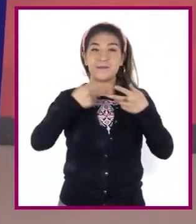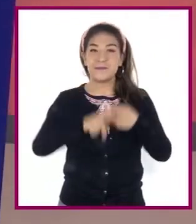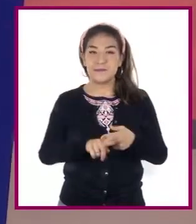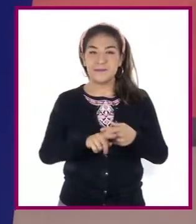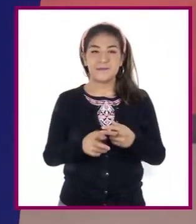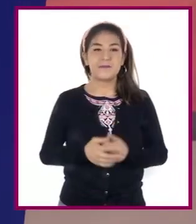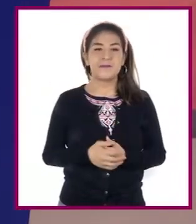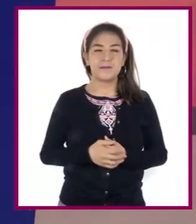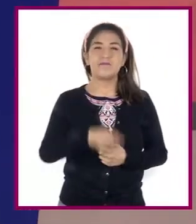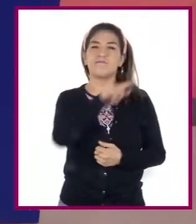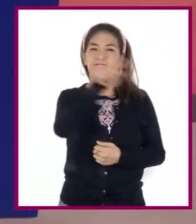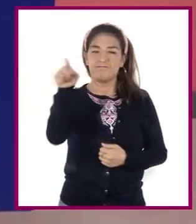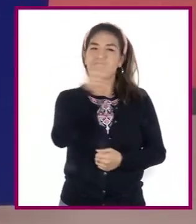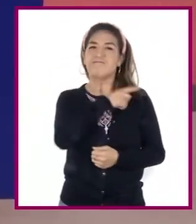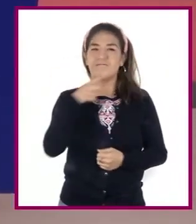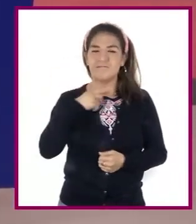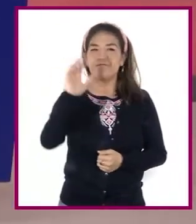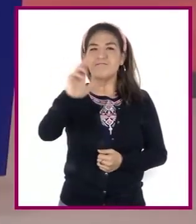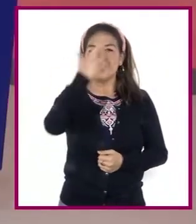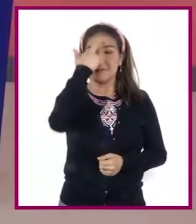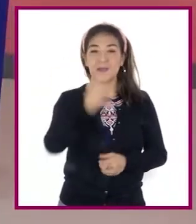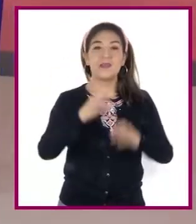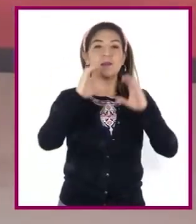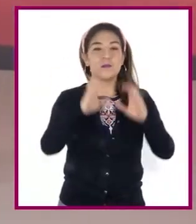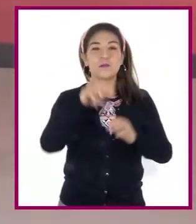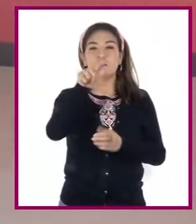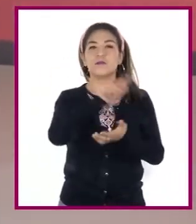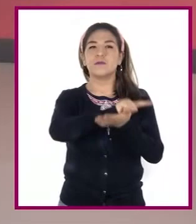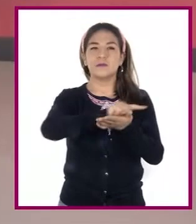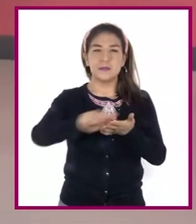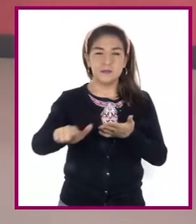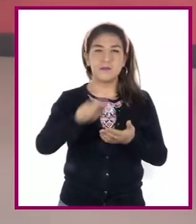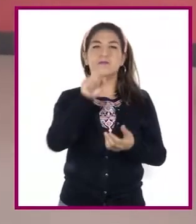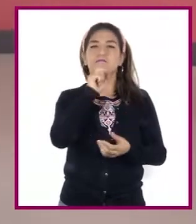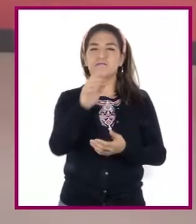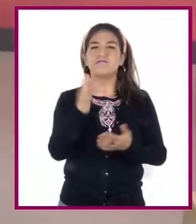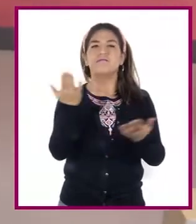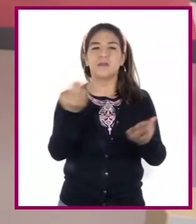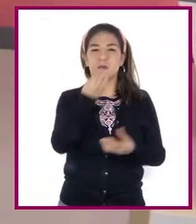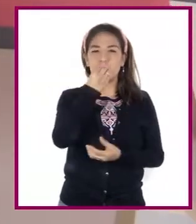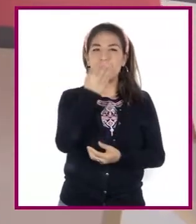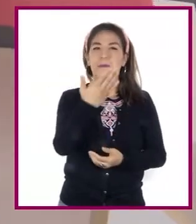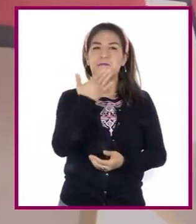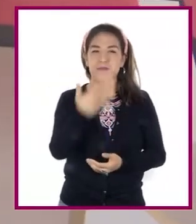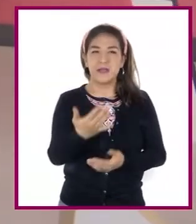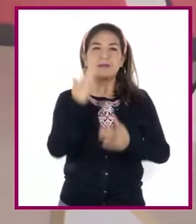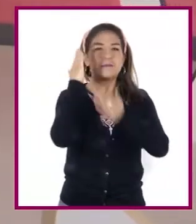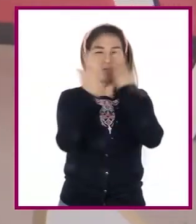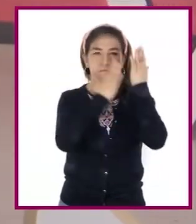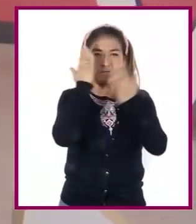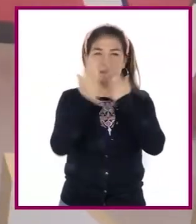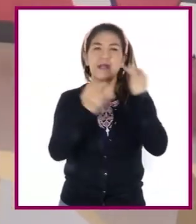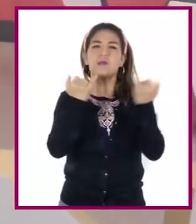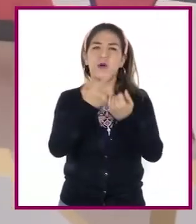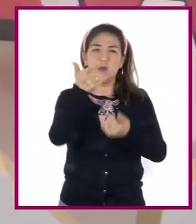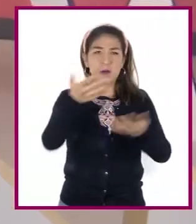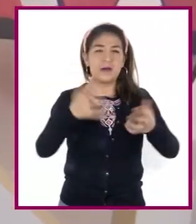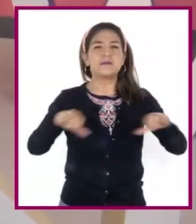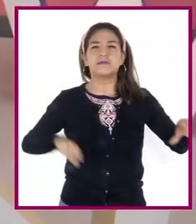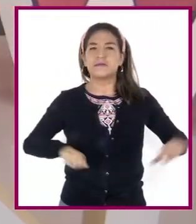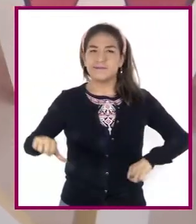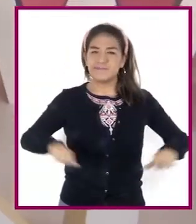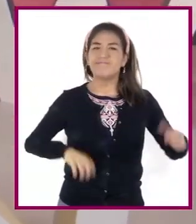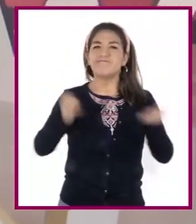les recuerdo que a sus hábitos de estudio deben sumar buenos hábitos de higiene y alimentación, así como, dentro de lo posible, realizar actividad